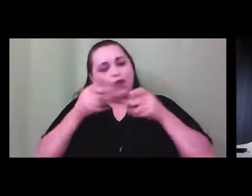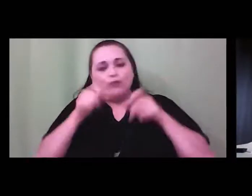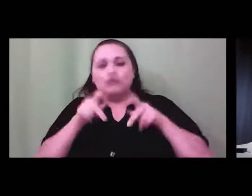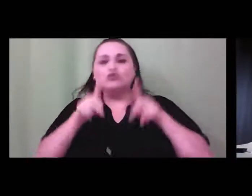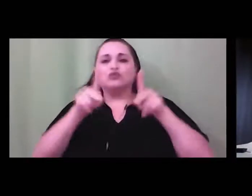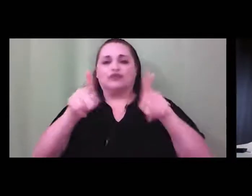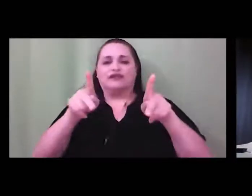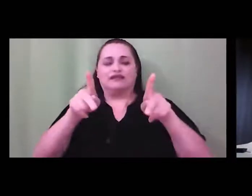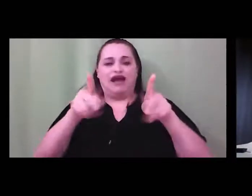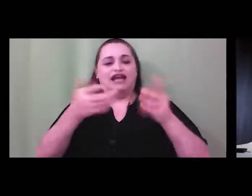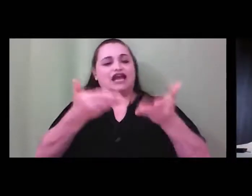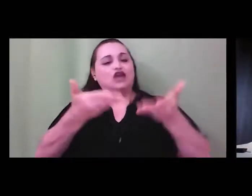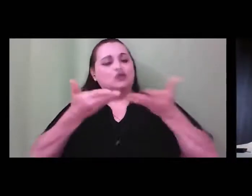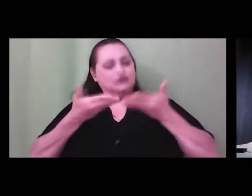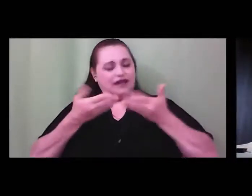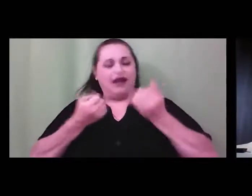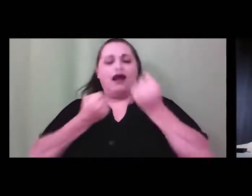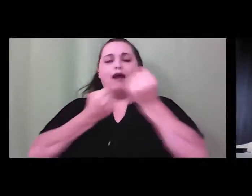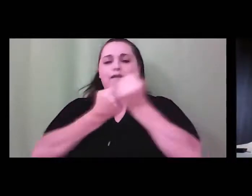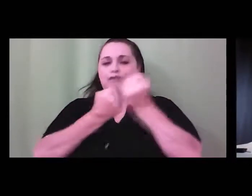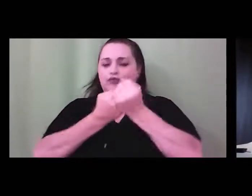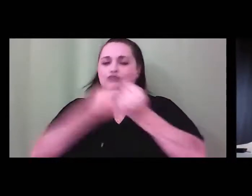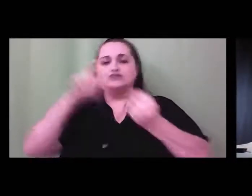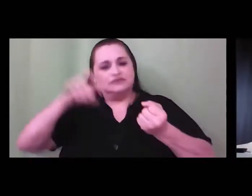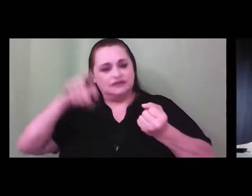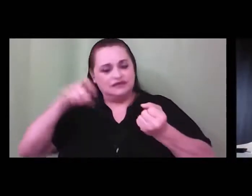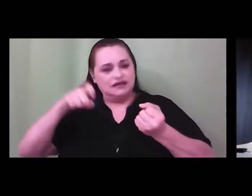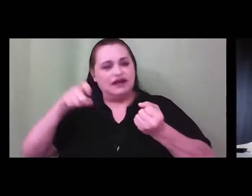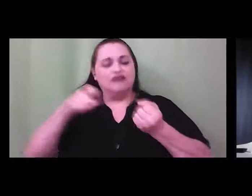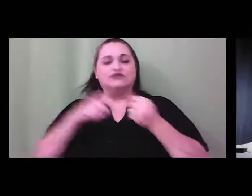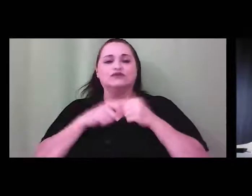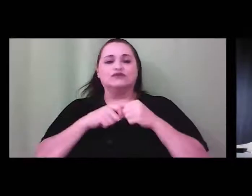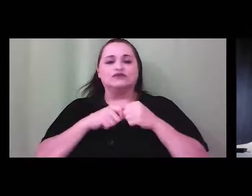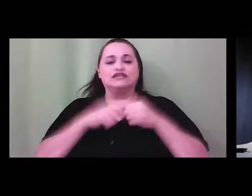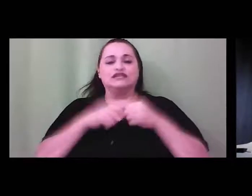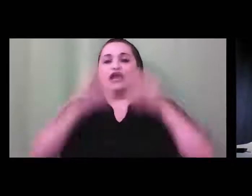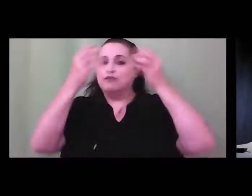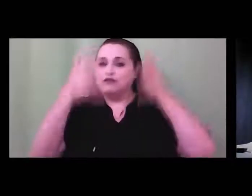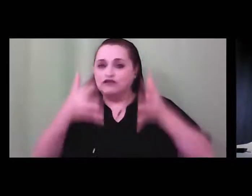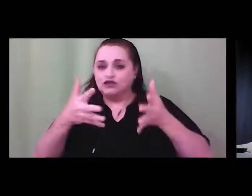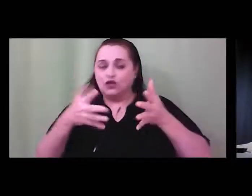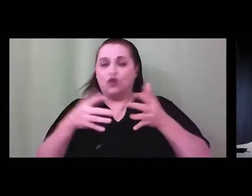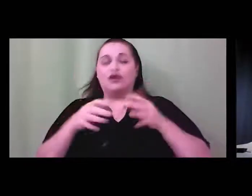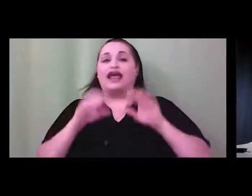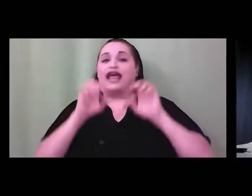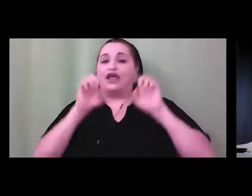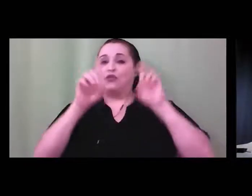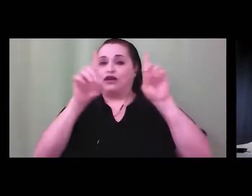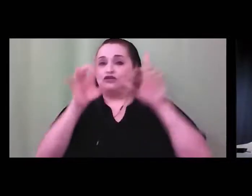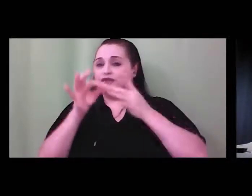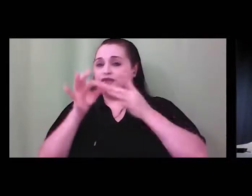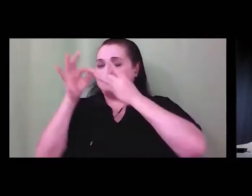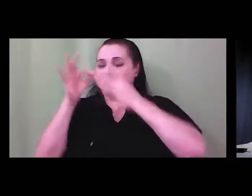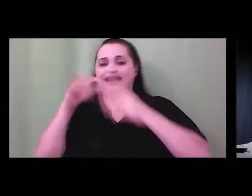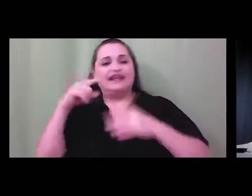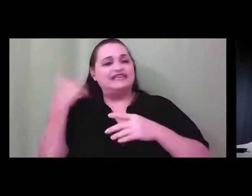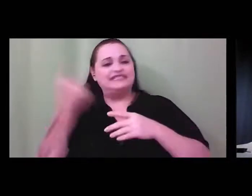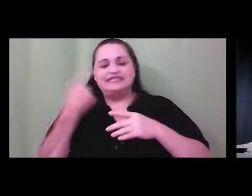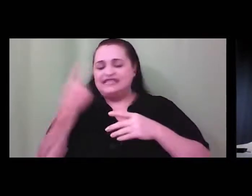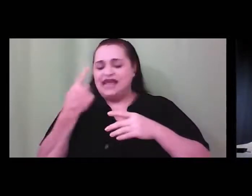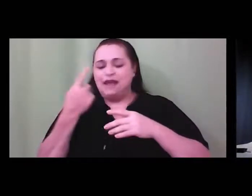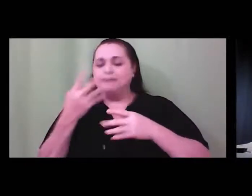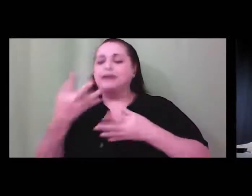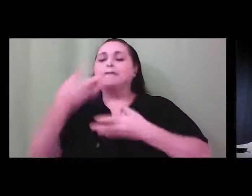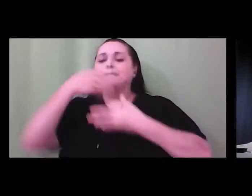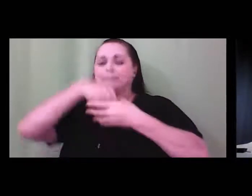oportunidades, que nos dan los apoyos que requerimos, y el docente de educación especial siempre ha sido parte